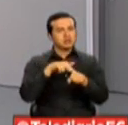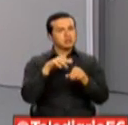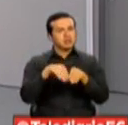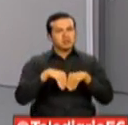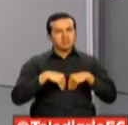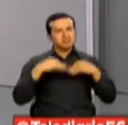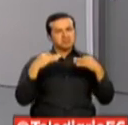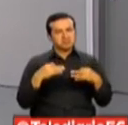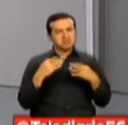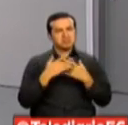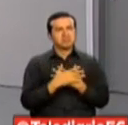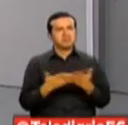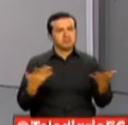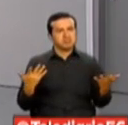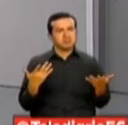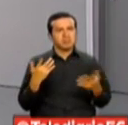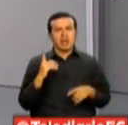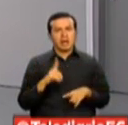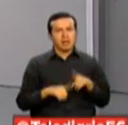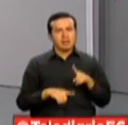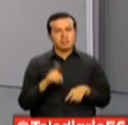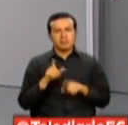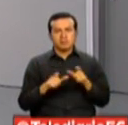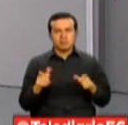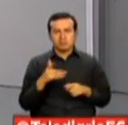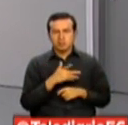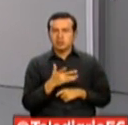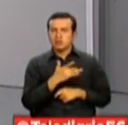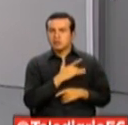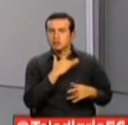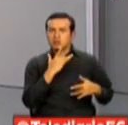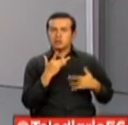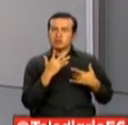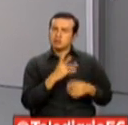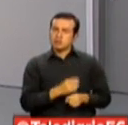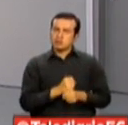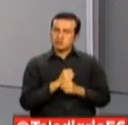empoderando. Y, por supuesto, que sean amigos de los ciudadanos y nos sintamos seguros, como debe ser.